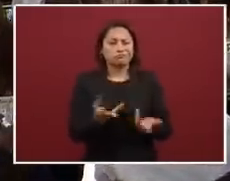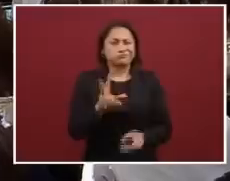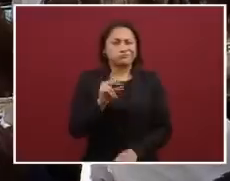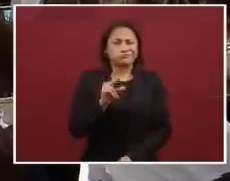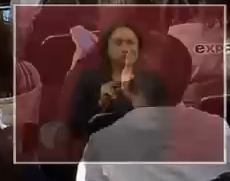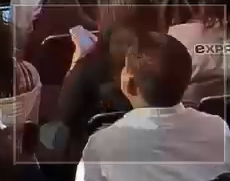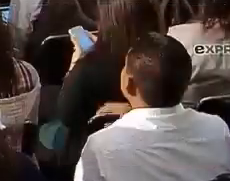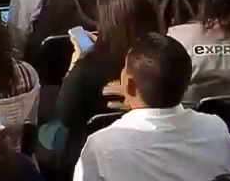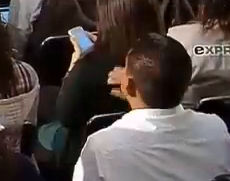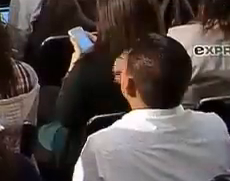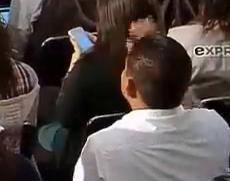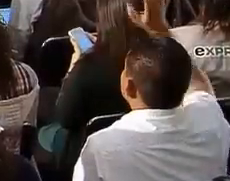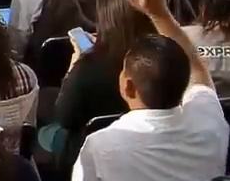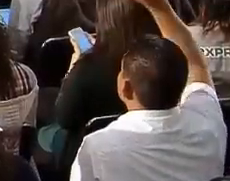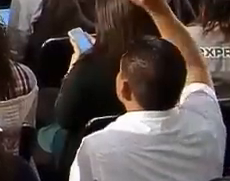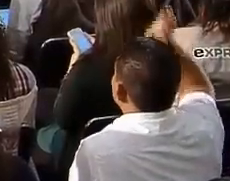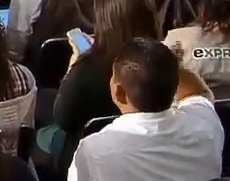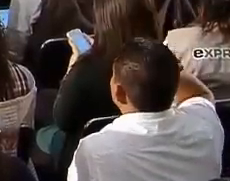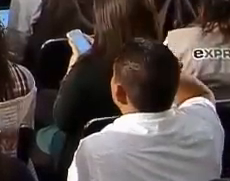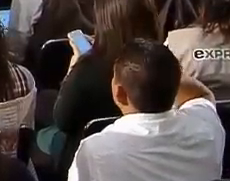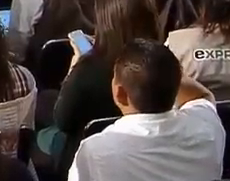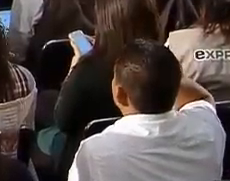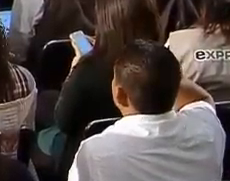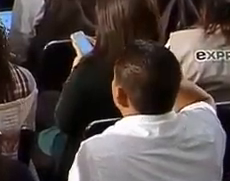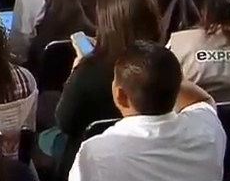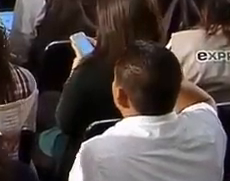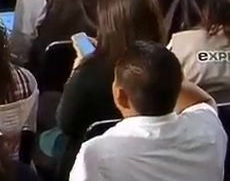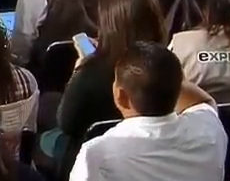Podemos perder, pero también podemos ganar.